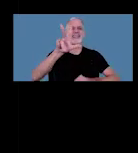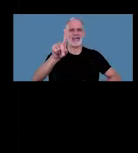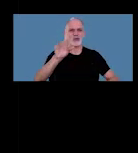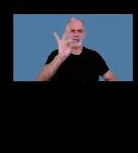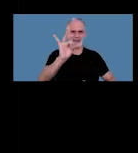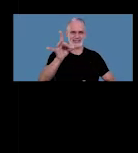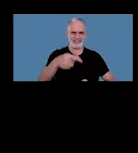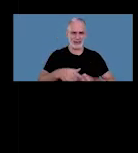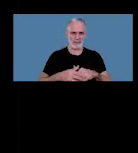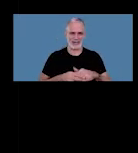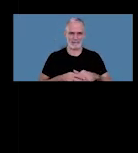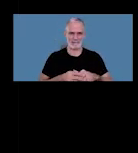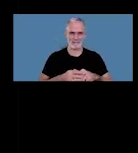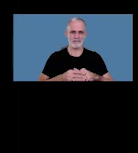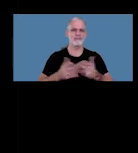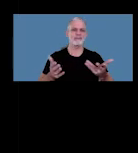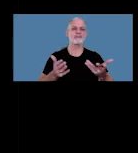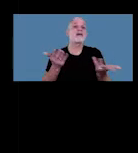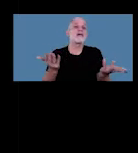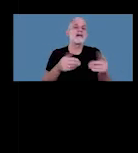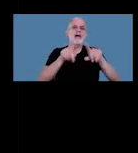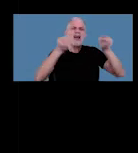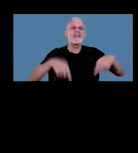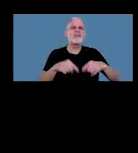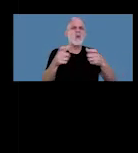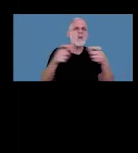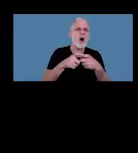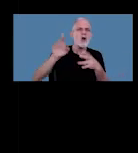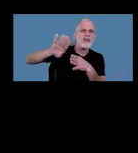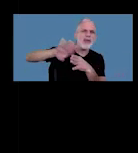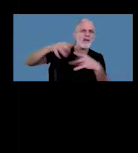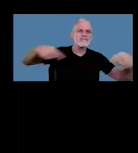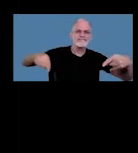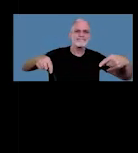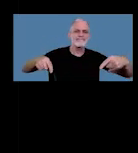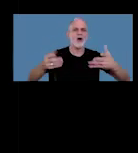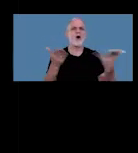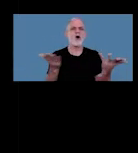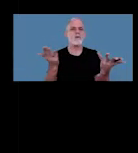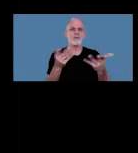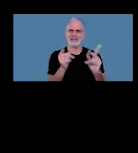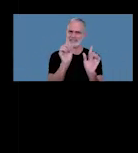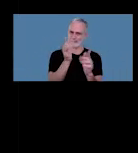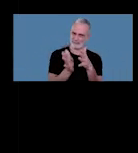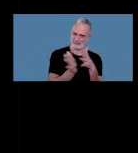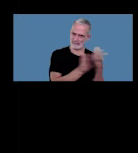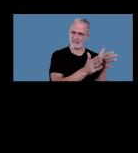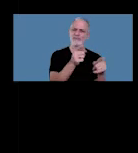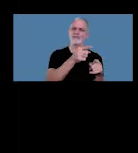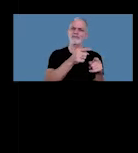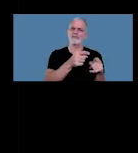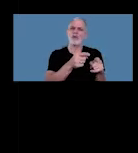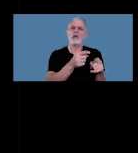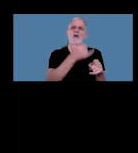diciembre. Cuando hablamos de títulos de deuda y demás títulos, valores, sacando, ¿sí?, lo que son las